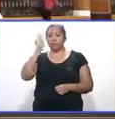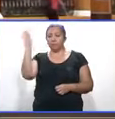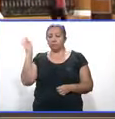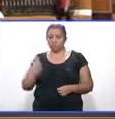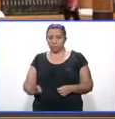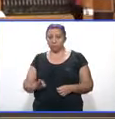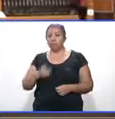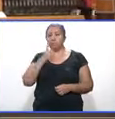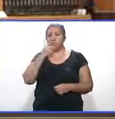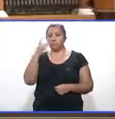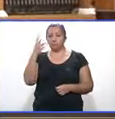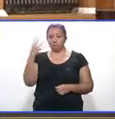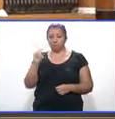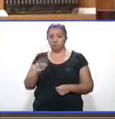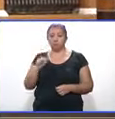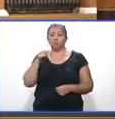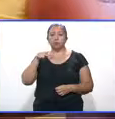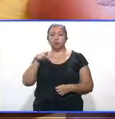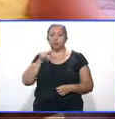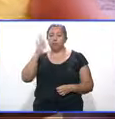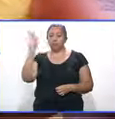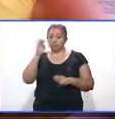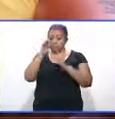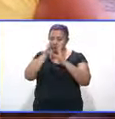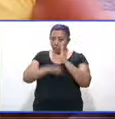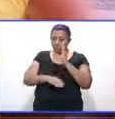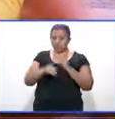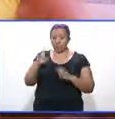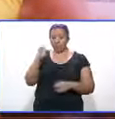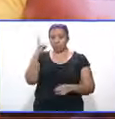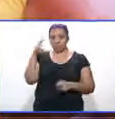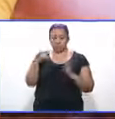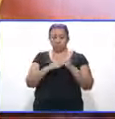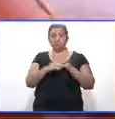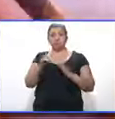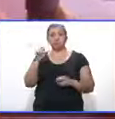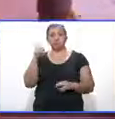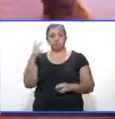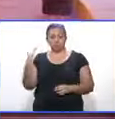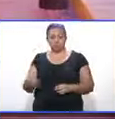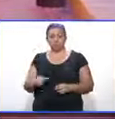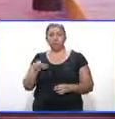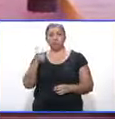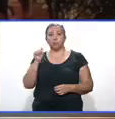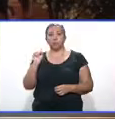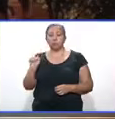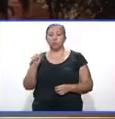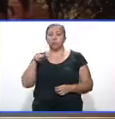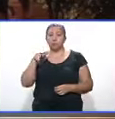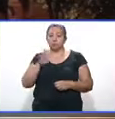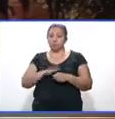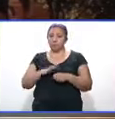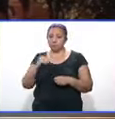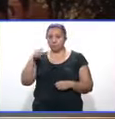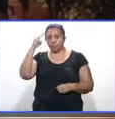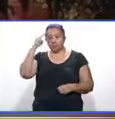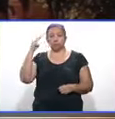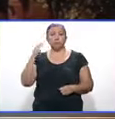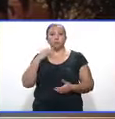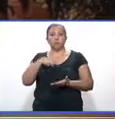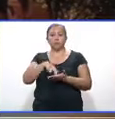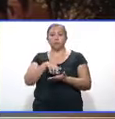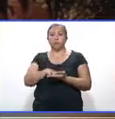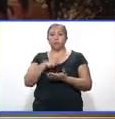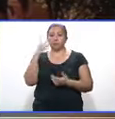66.18%, es decir, 3.17 puntos menos que en diciembre de 2022 y 11.18 más que Mérida, que registró